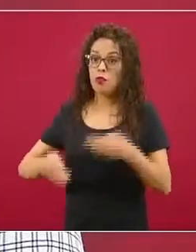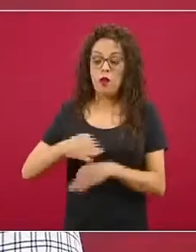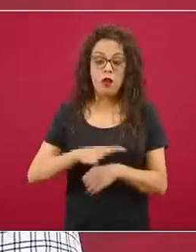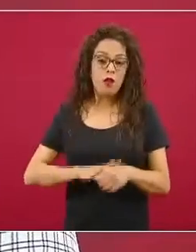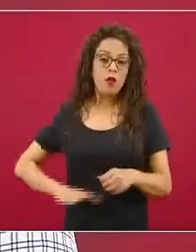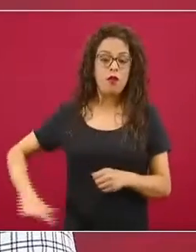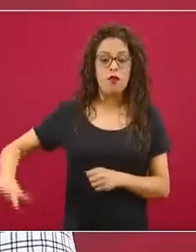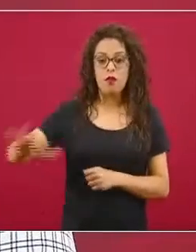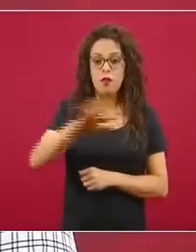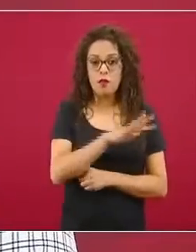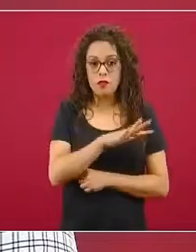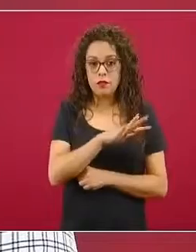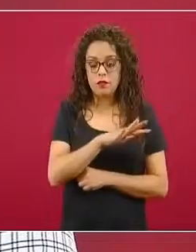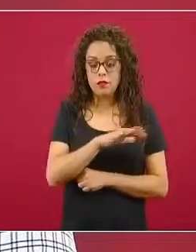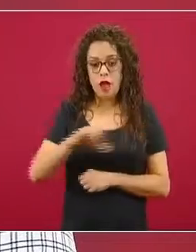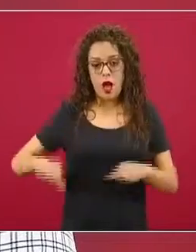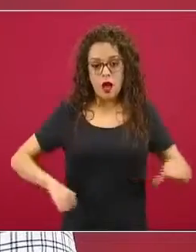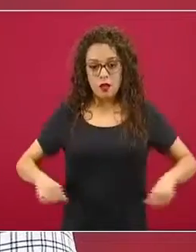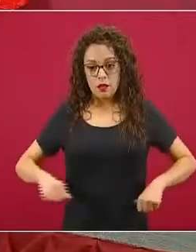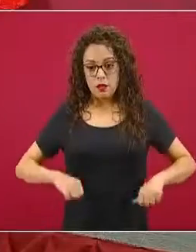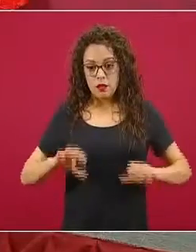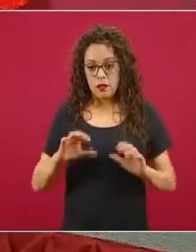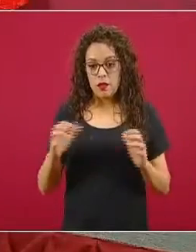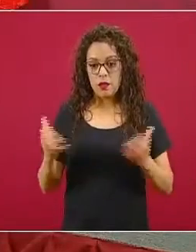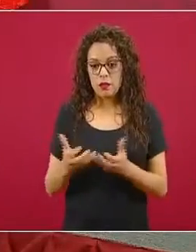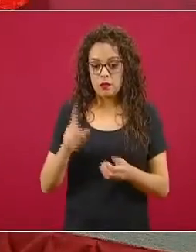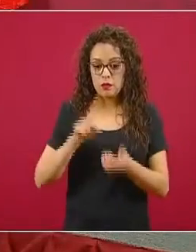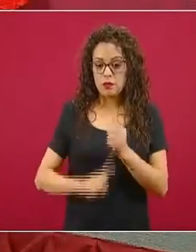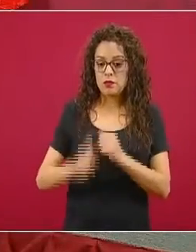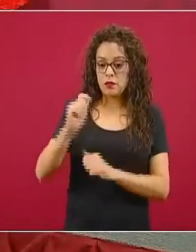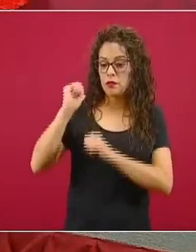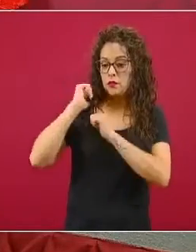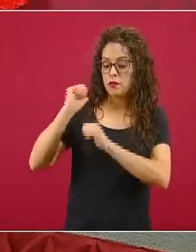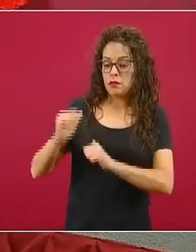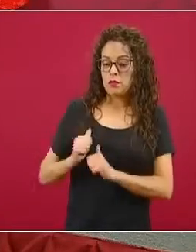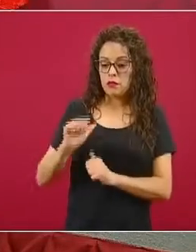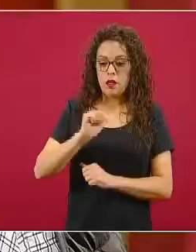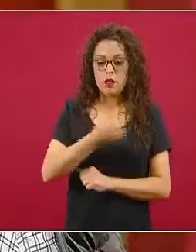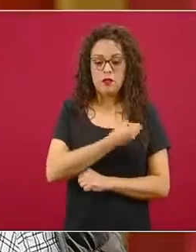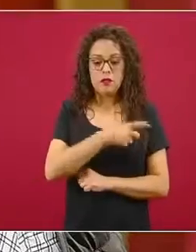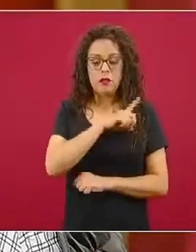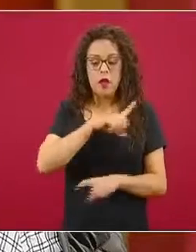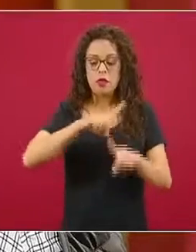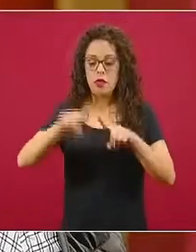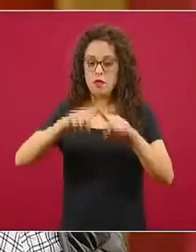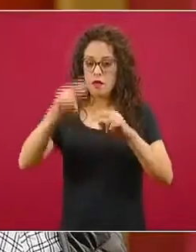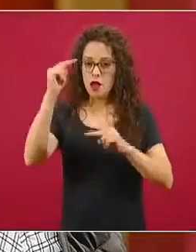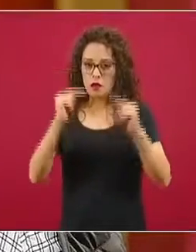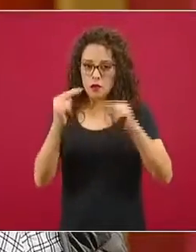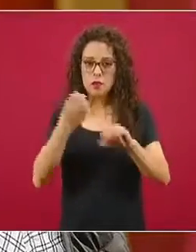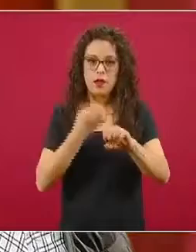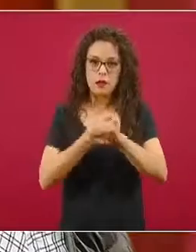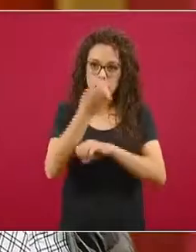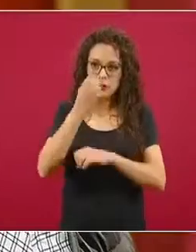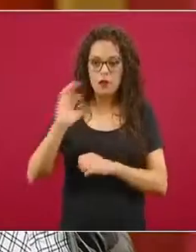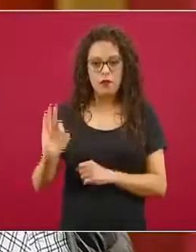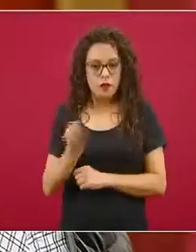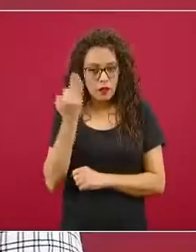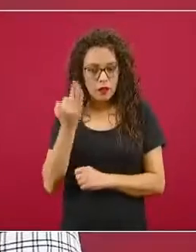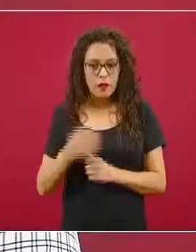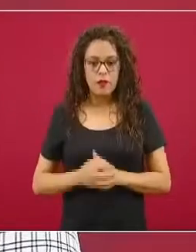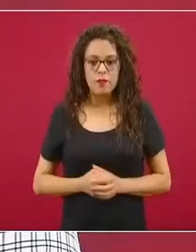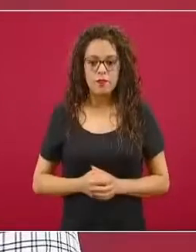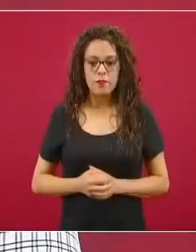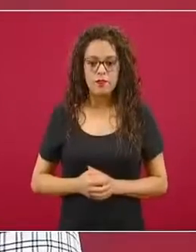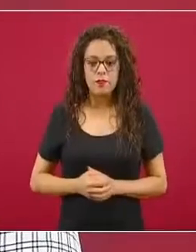aquellas acciones que implementa la autoridad sanitaria en los diferentes niveles, pero